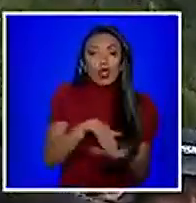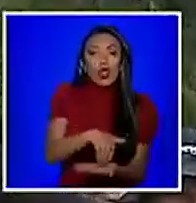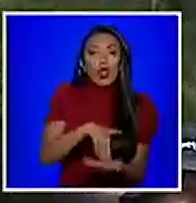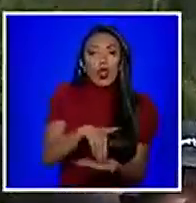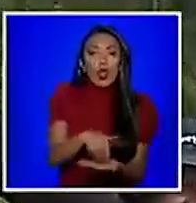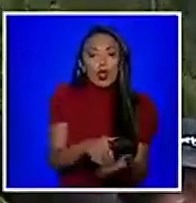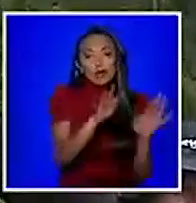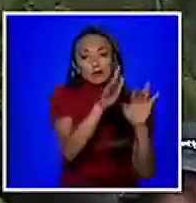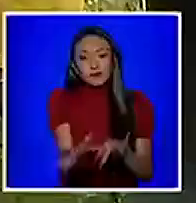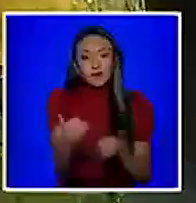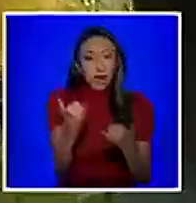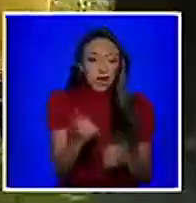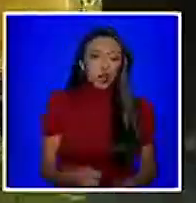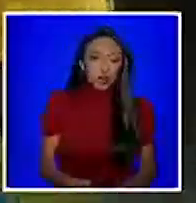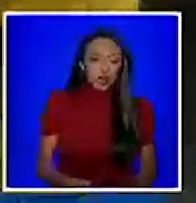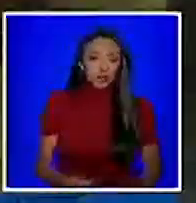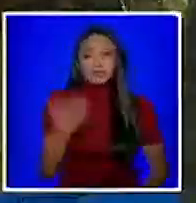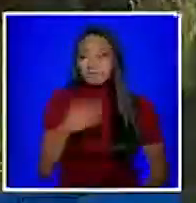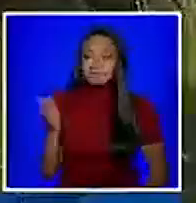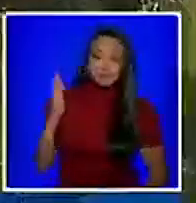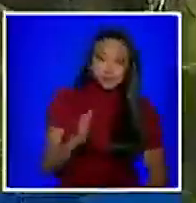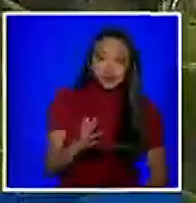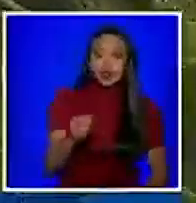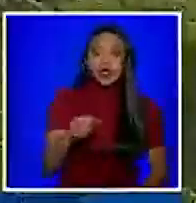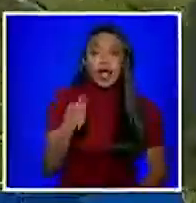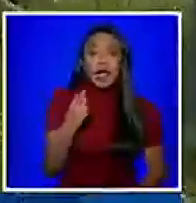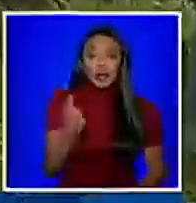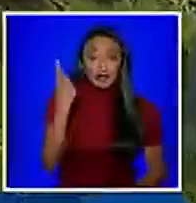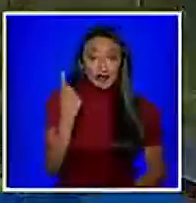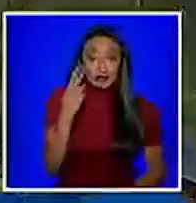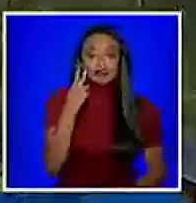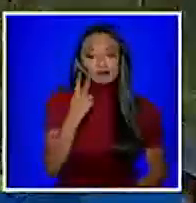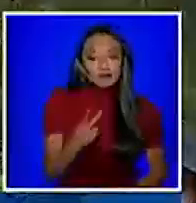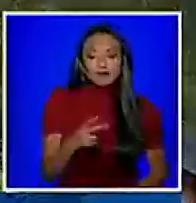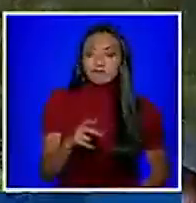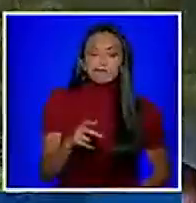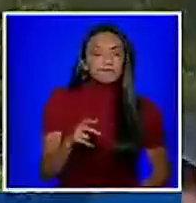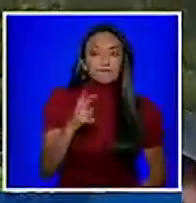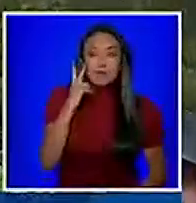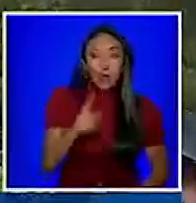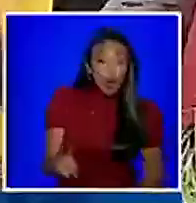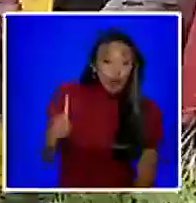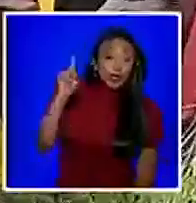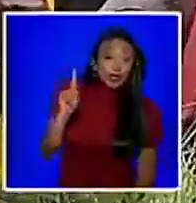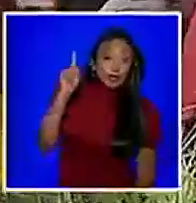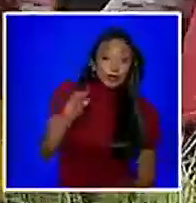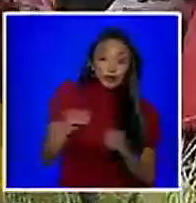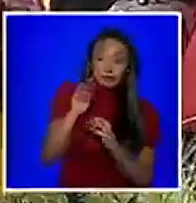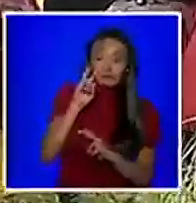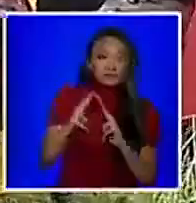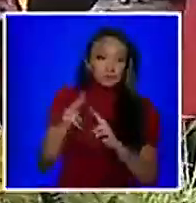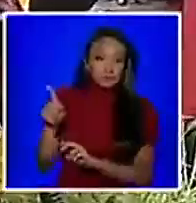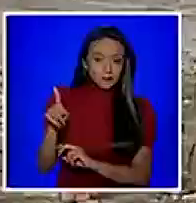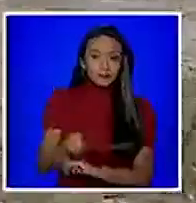que visualizamos aquí. Hemos acompañado a la comunidad hasta la parte superior para en realidad llegar a la naciente del problema. Según el